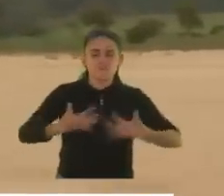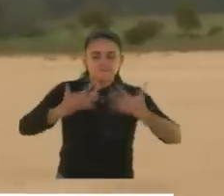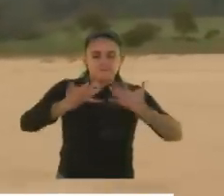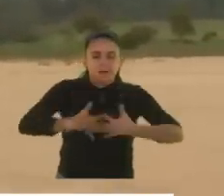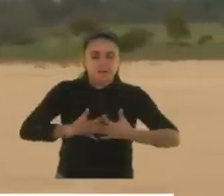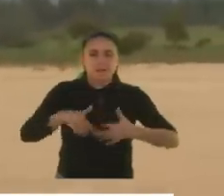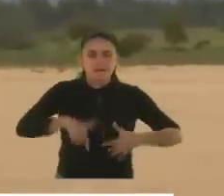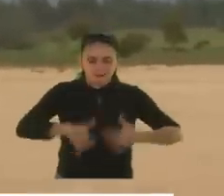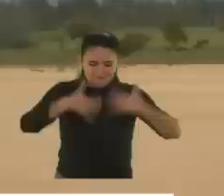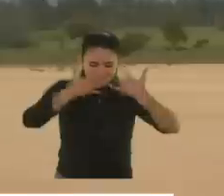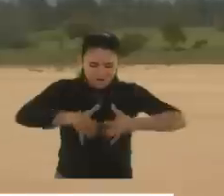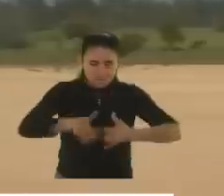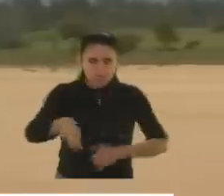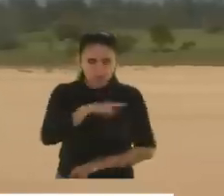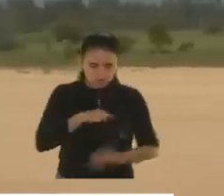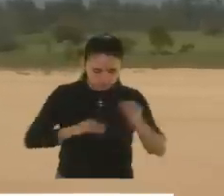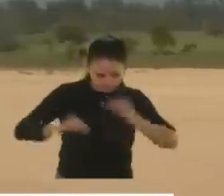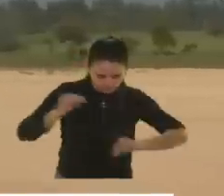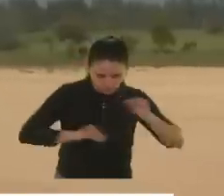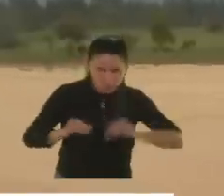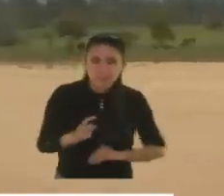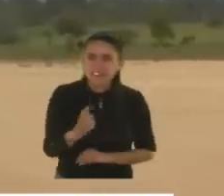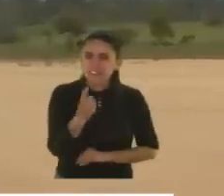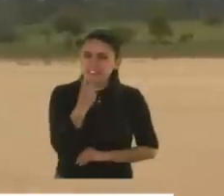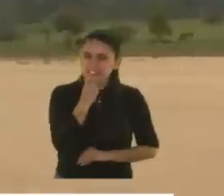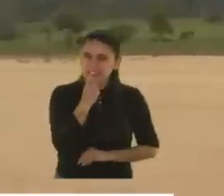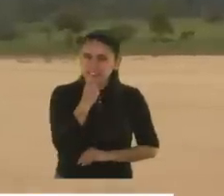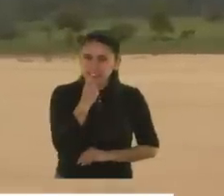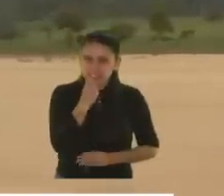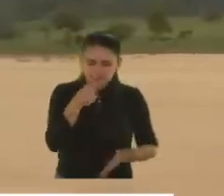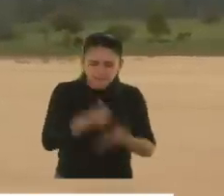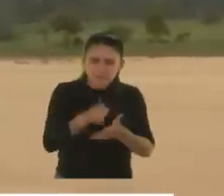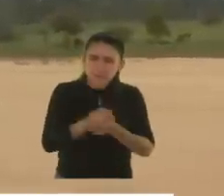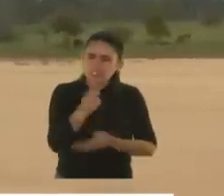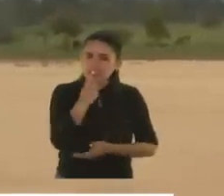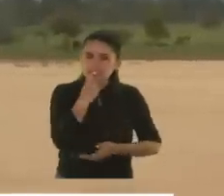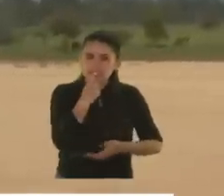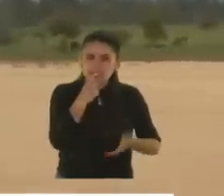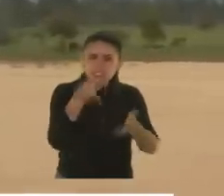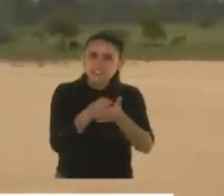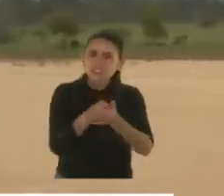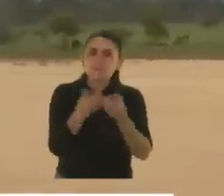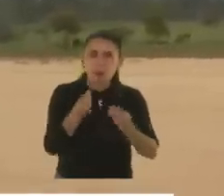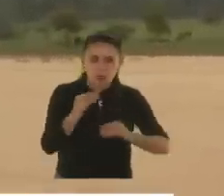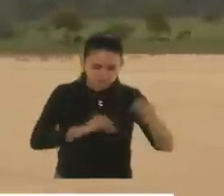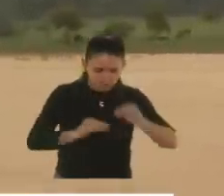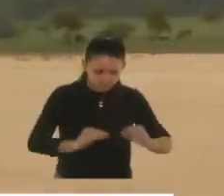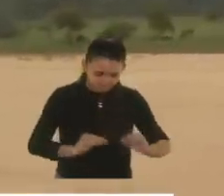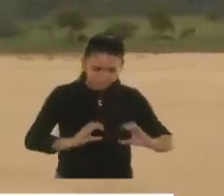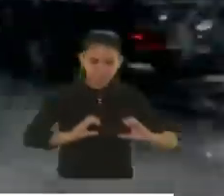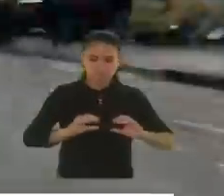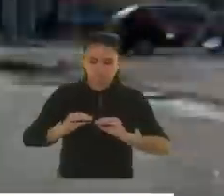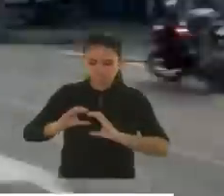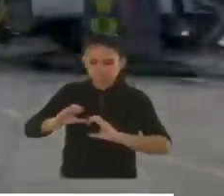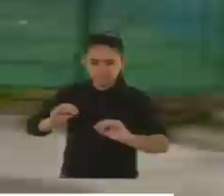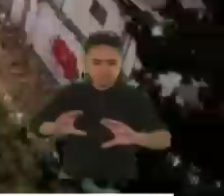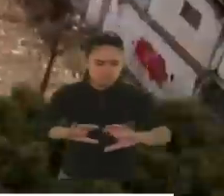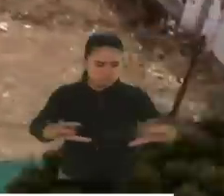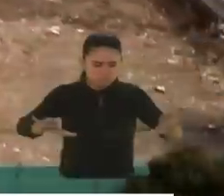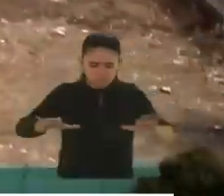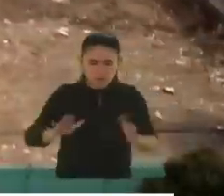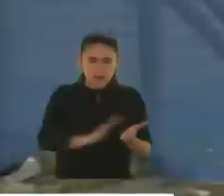a elaborar los elementos de concreto que vamos a utilizar para la construcción del viaducto.